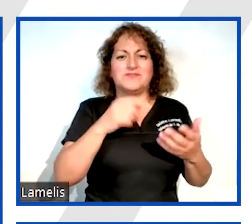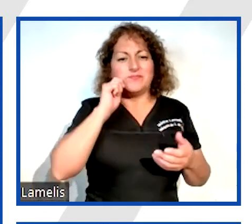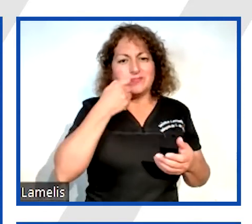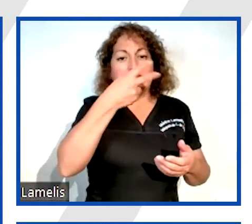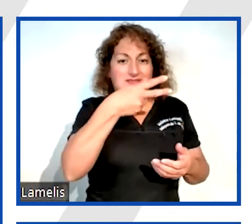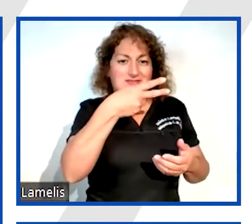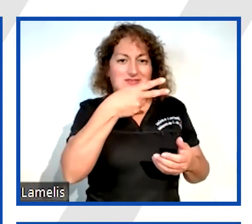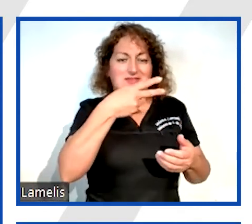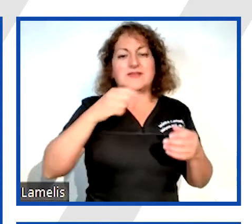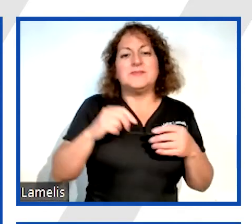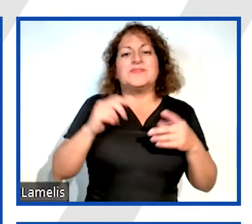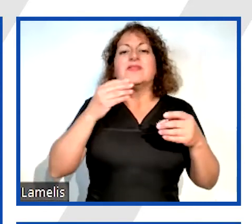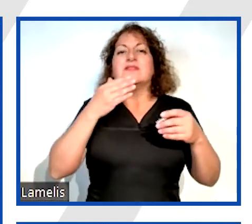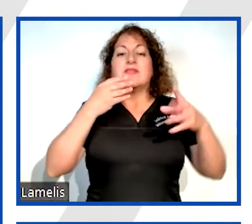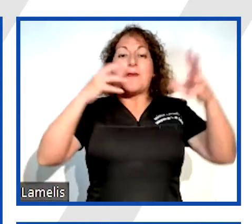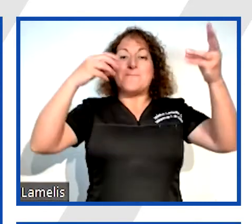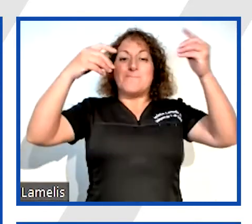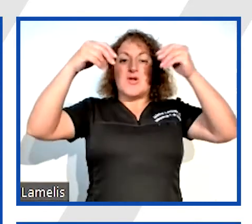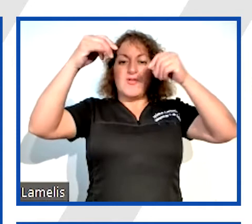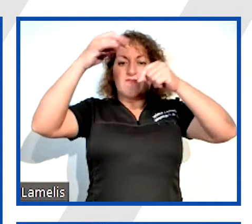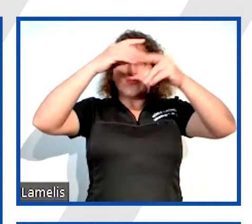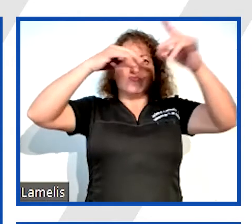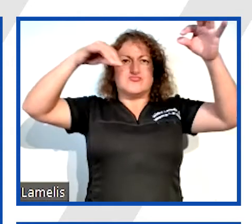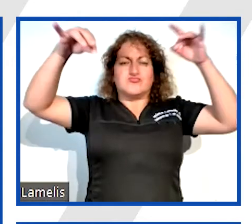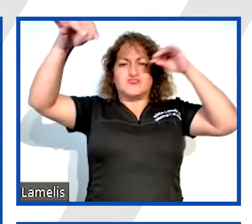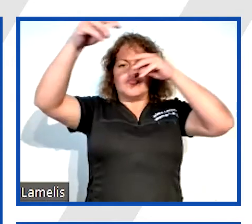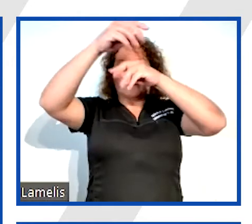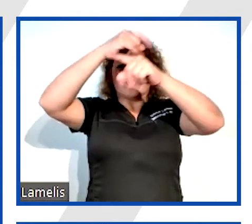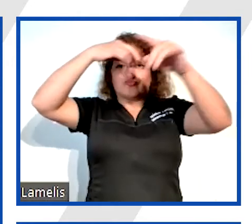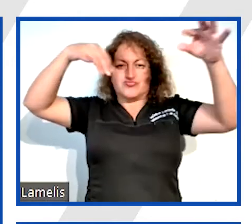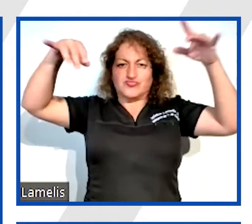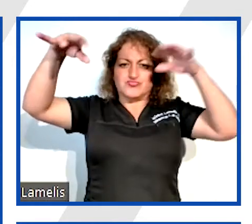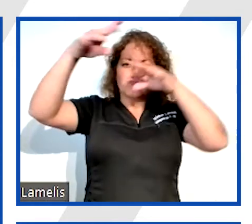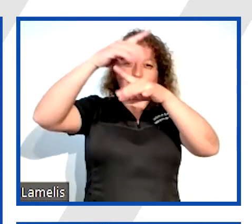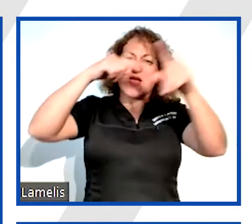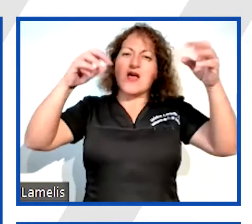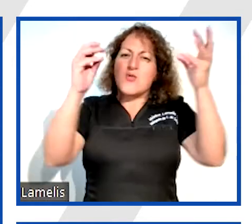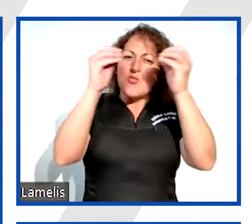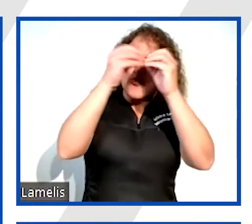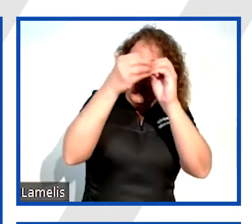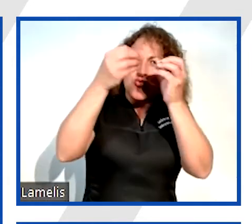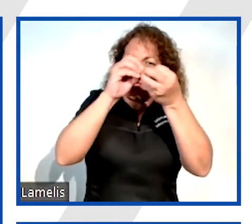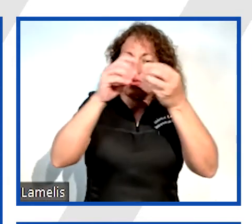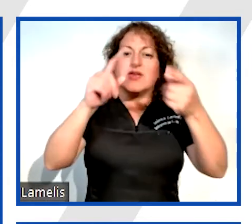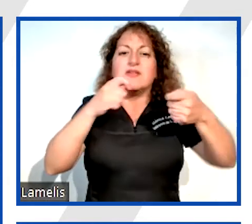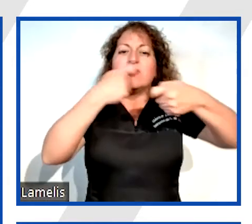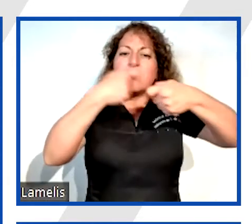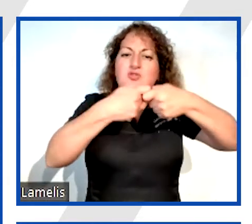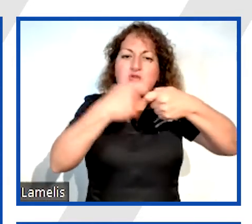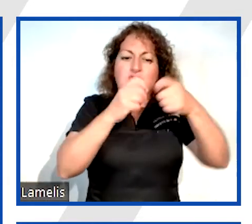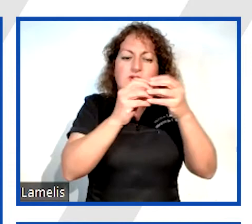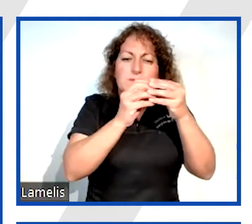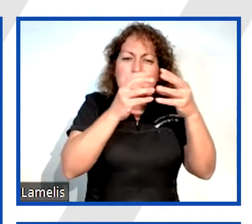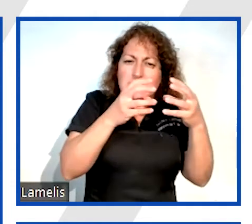a medida que se va juntando el polvo se empieza a crear un disco de acreción si se dan cuenta y van juntándose unas rocas más grandes cada vez más grandes y